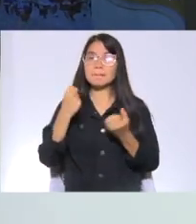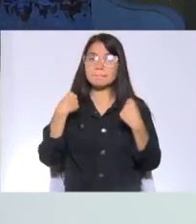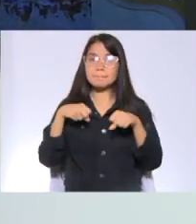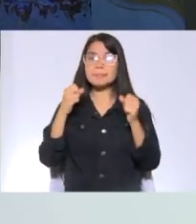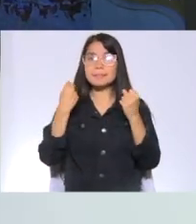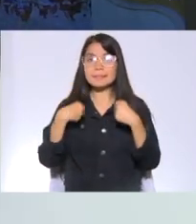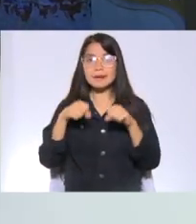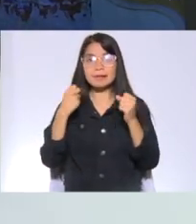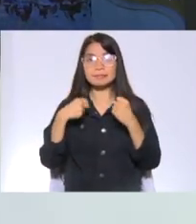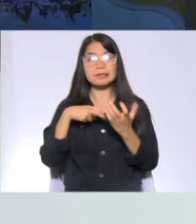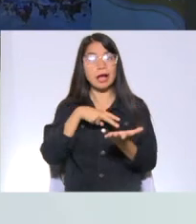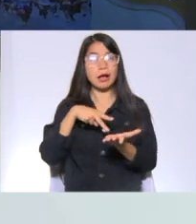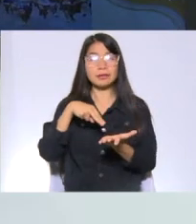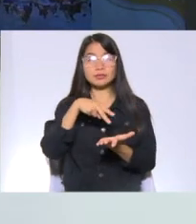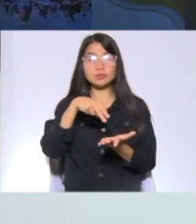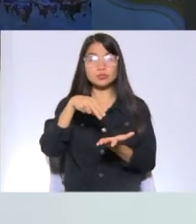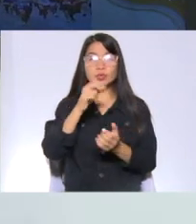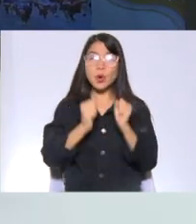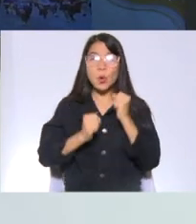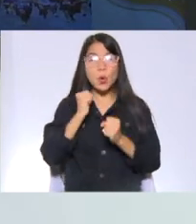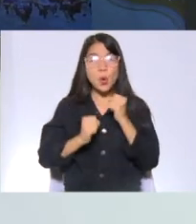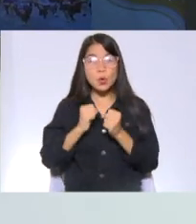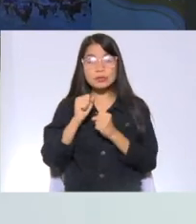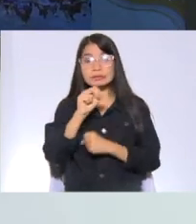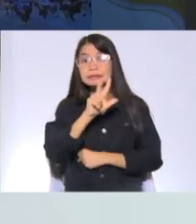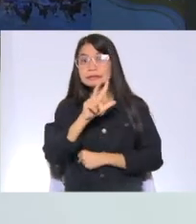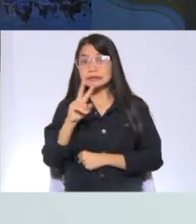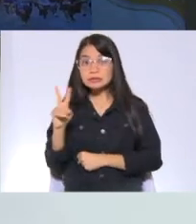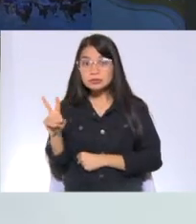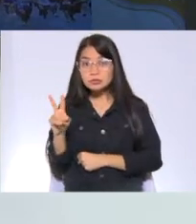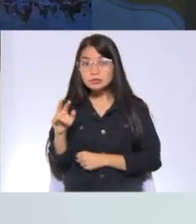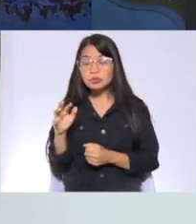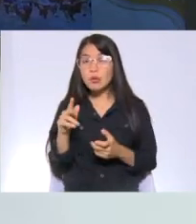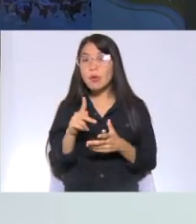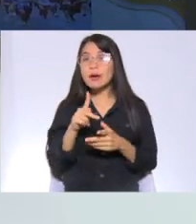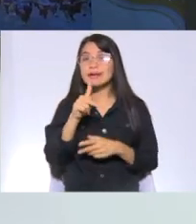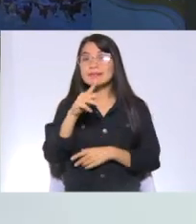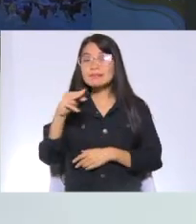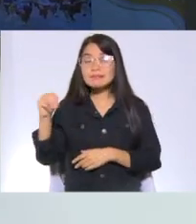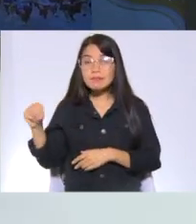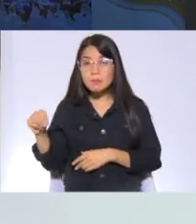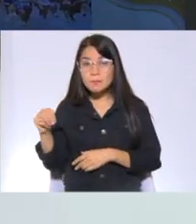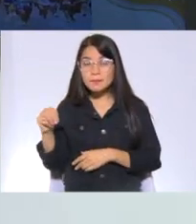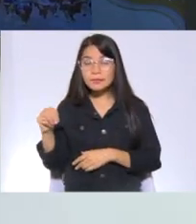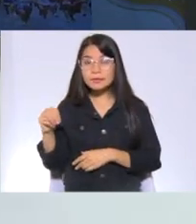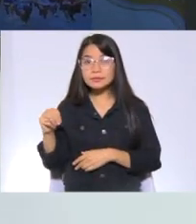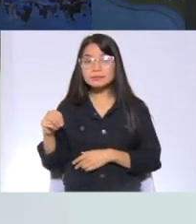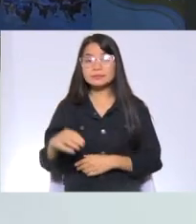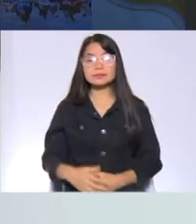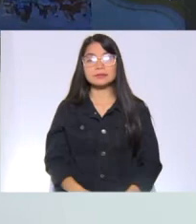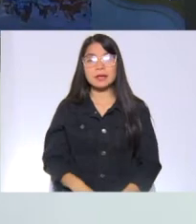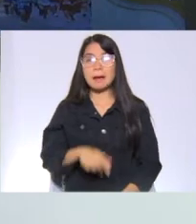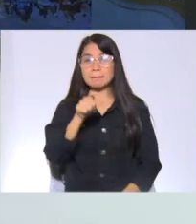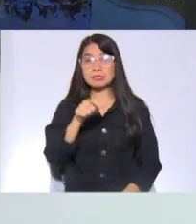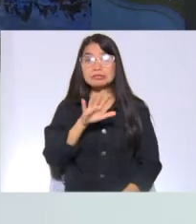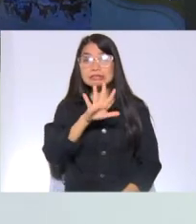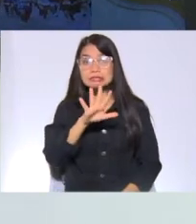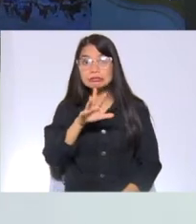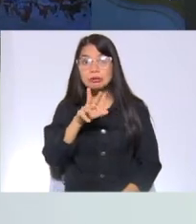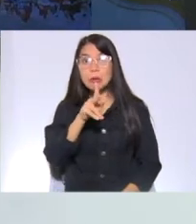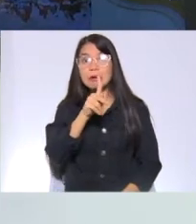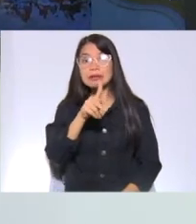practicar rugby. Ni no cualquiera corre 32 kilómetros, ni 45 kilómetros, no cualquiera corre ni siquiera 5 kilómetros.